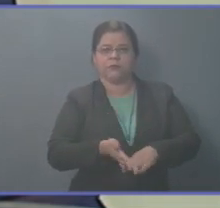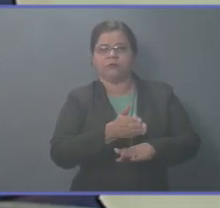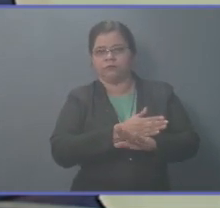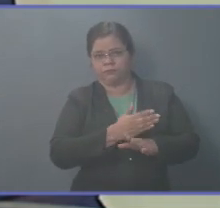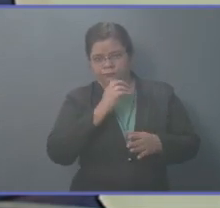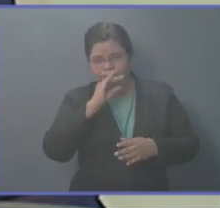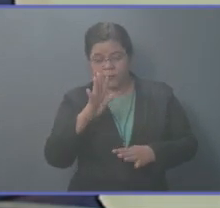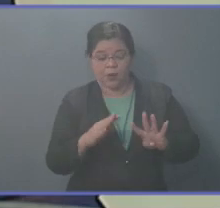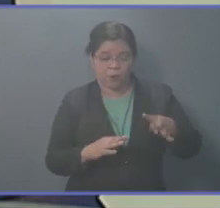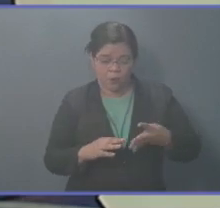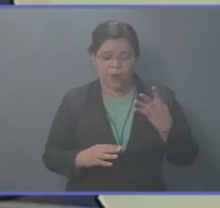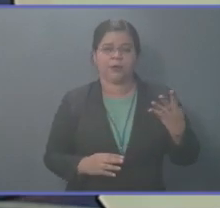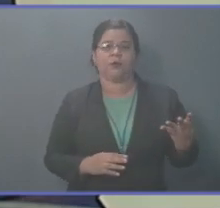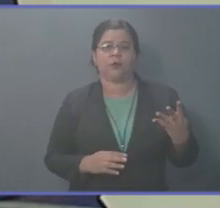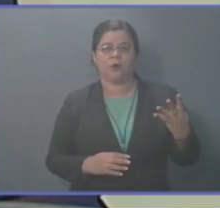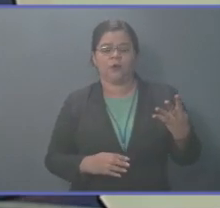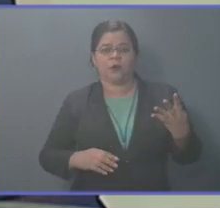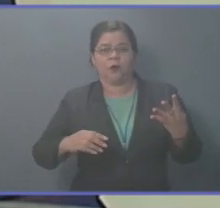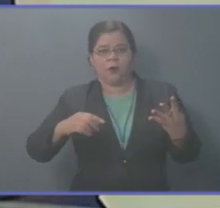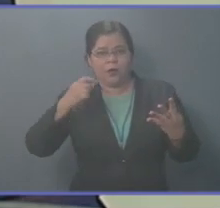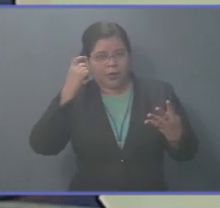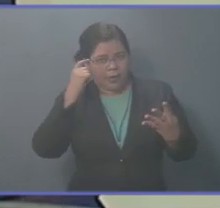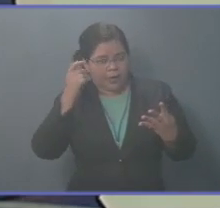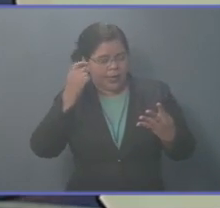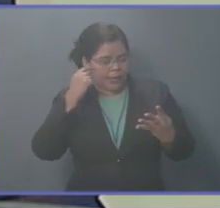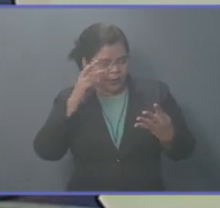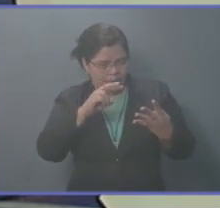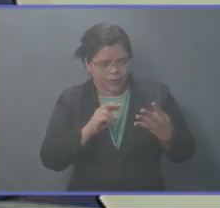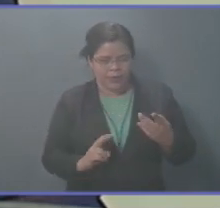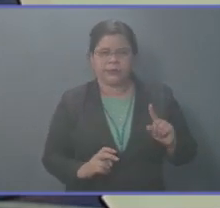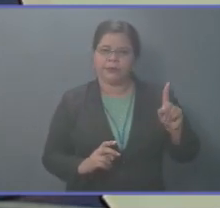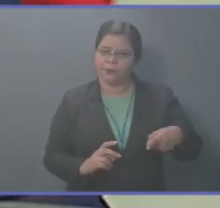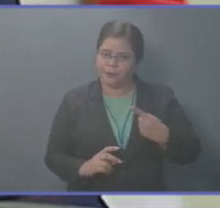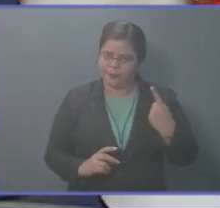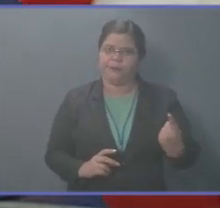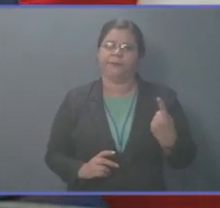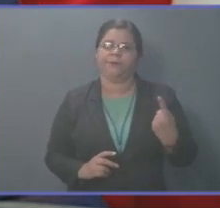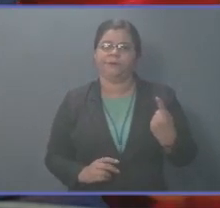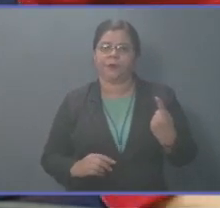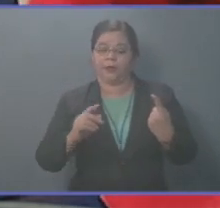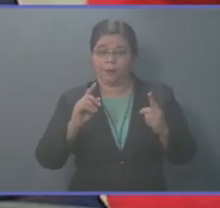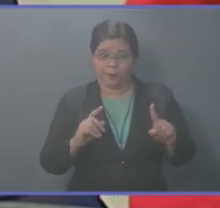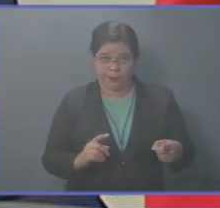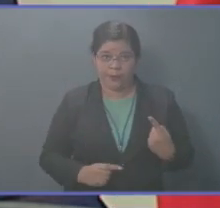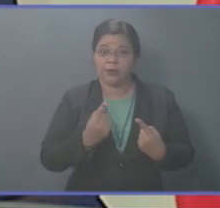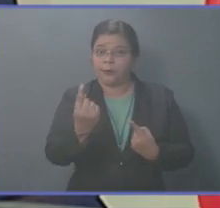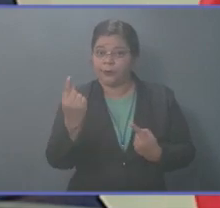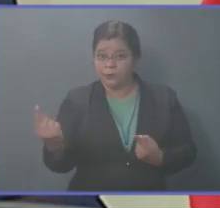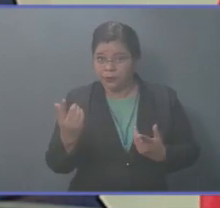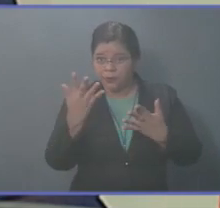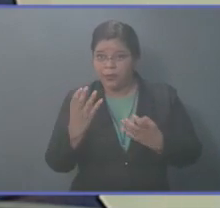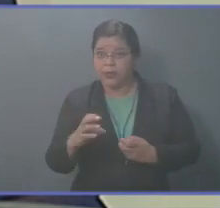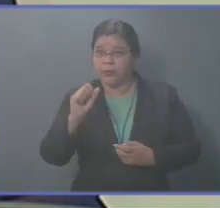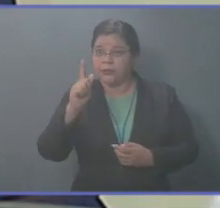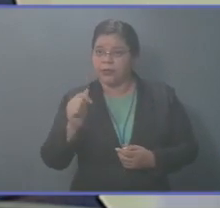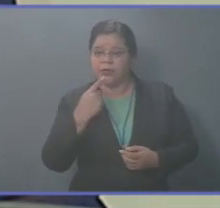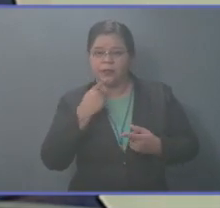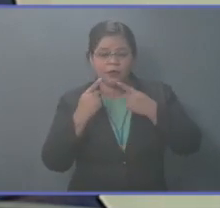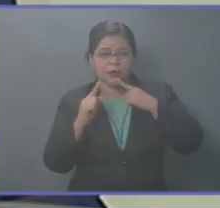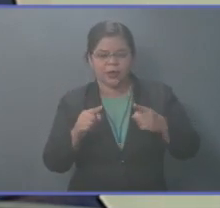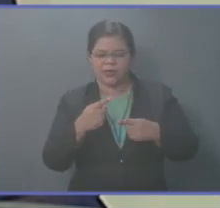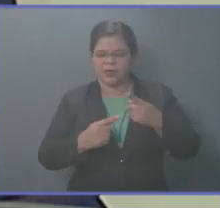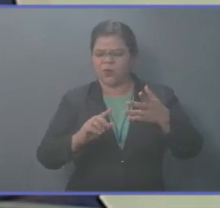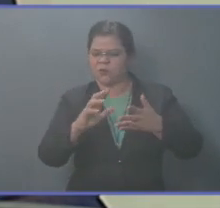antedicha. Cuarto, examen preliminar de la demanda. 1A. En primer lugar, los actores piden que esta sala declare inconstitucional